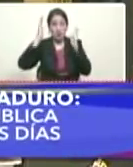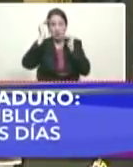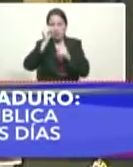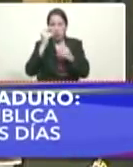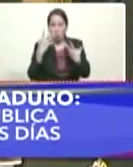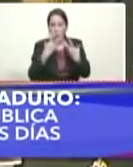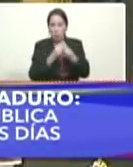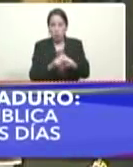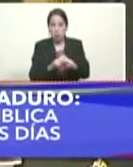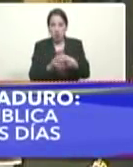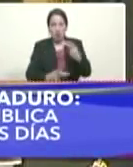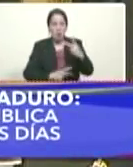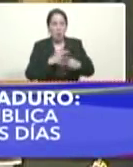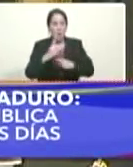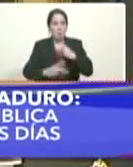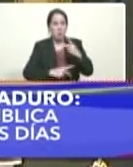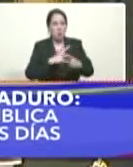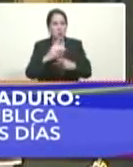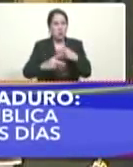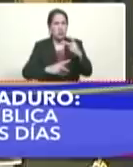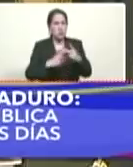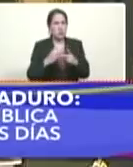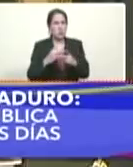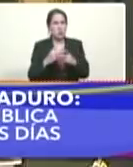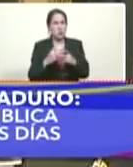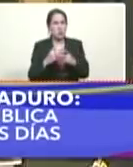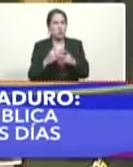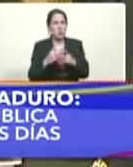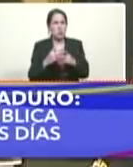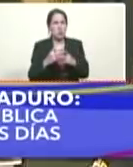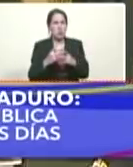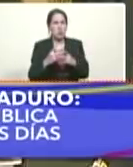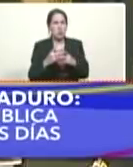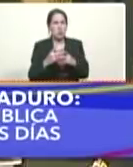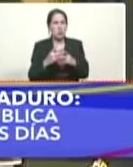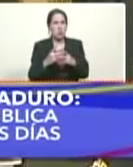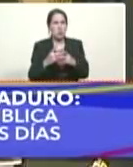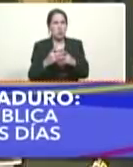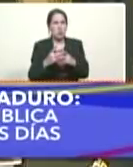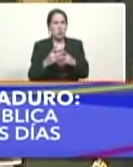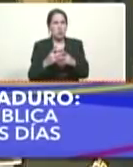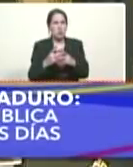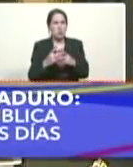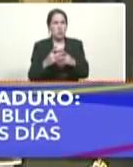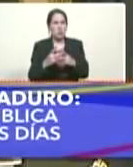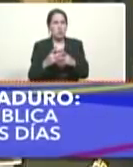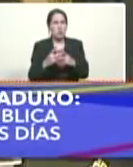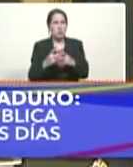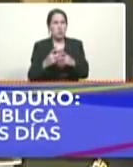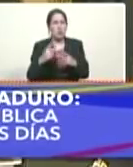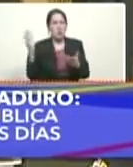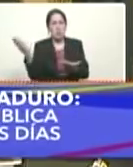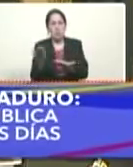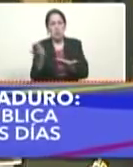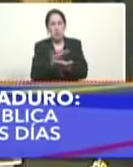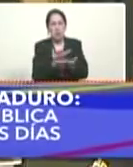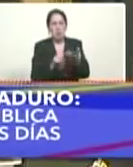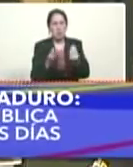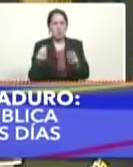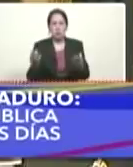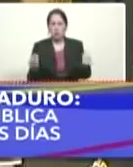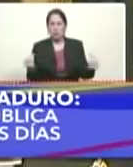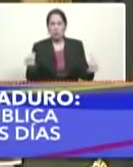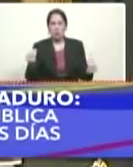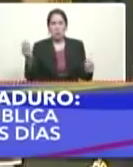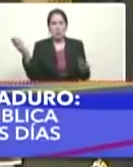proceso de poda pica por la tarde tal a un pick up o